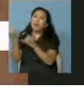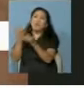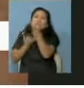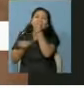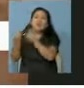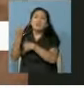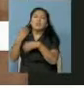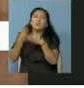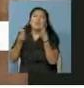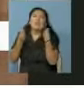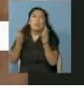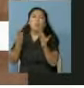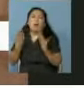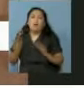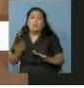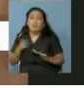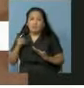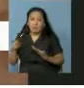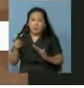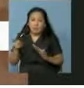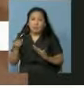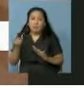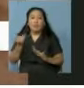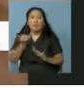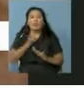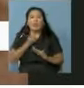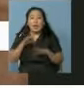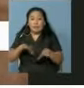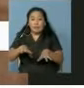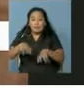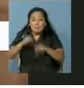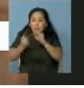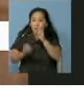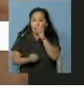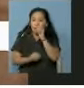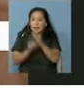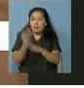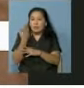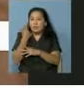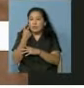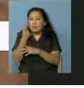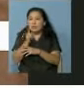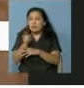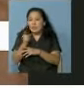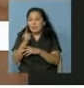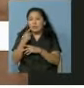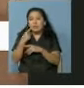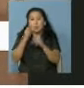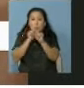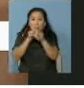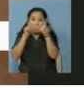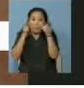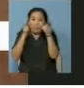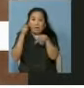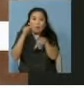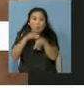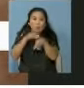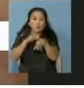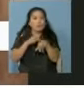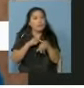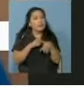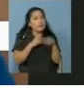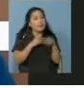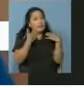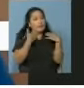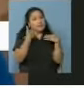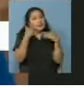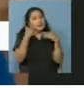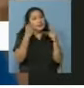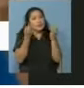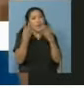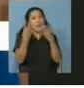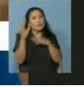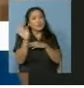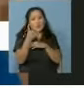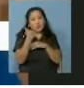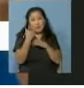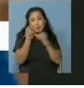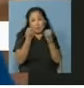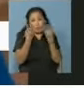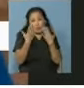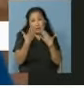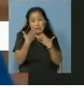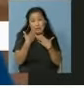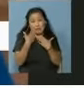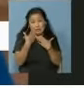cómo vivieron ustedes toda la madrugada, porque me decís recién te estás levantando, ¿no? Sí, ¿qué tal, Cristian? ¿Qué tal a toda